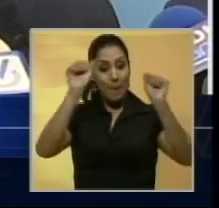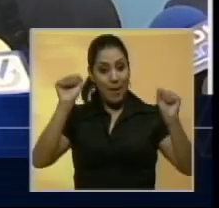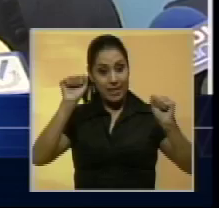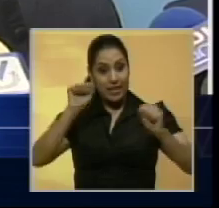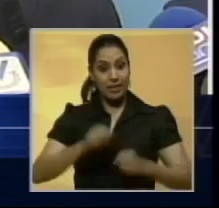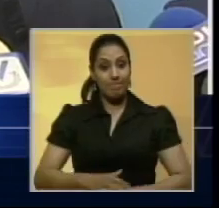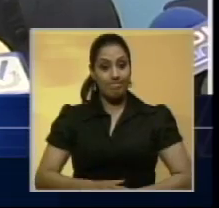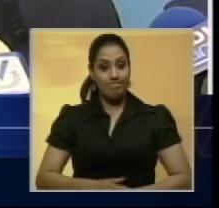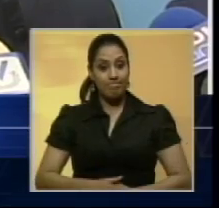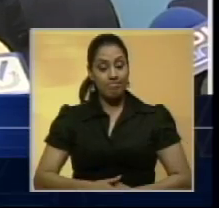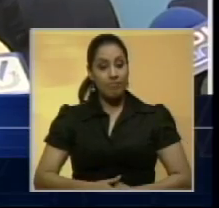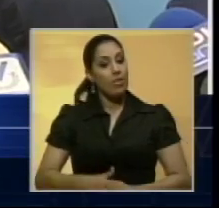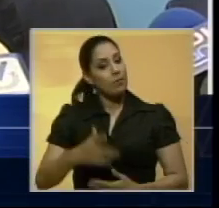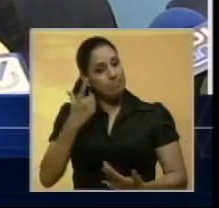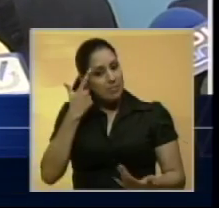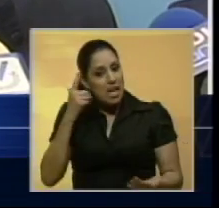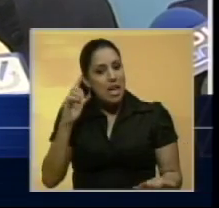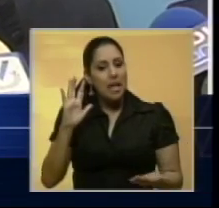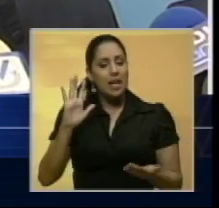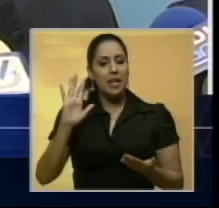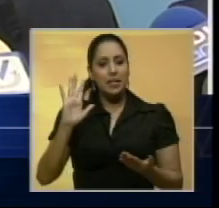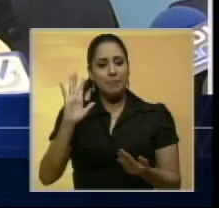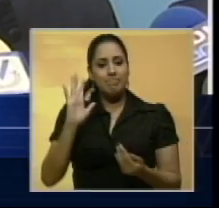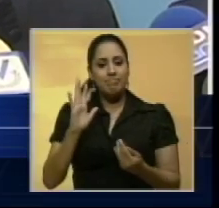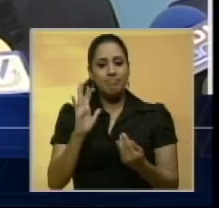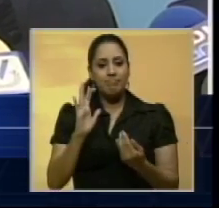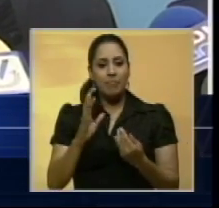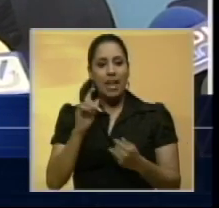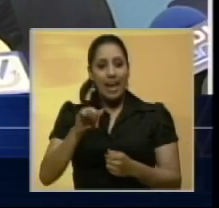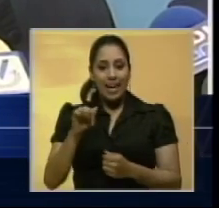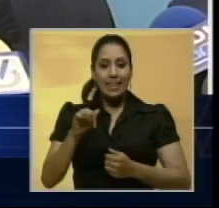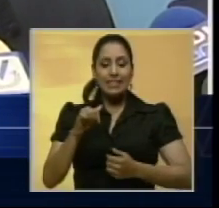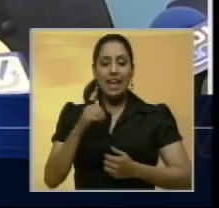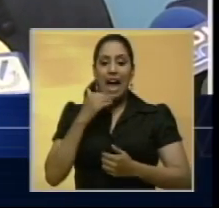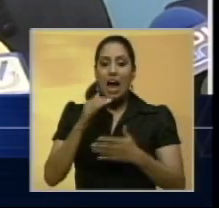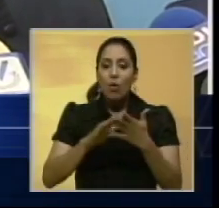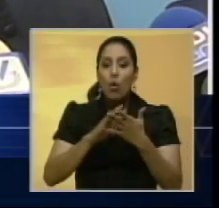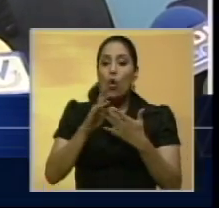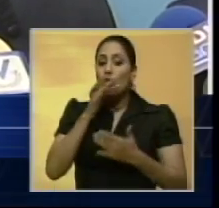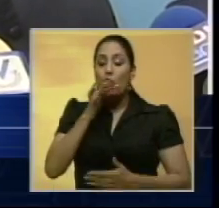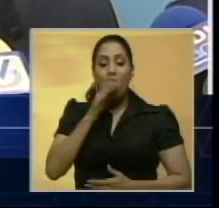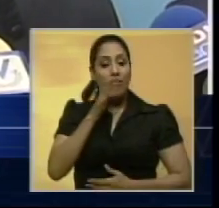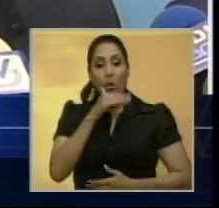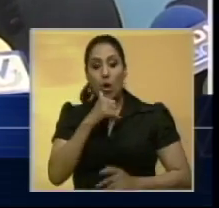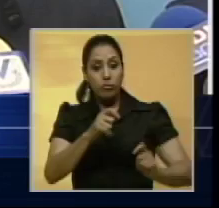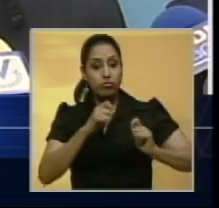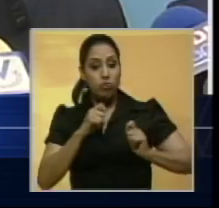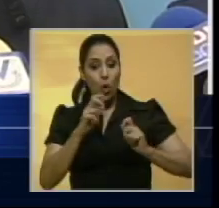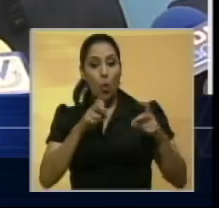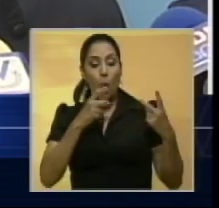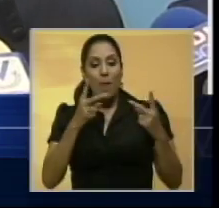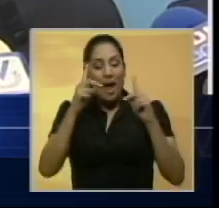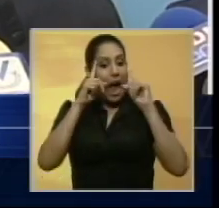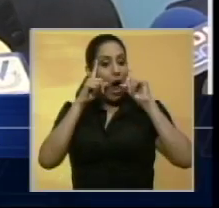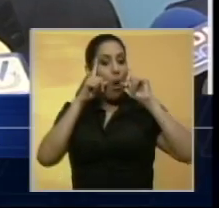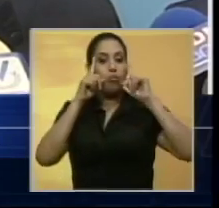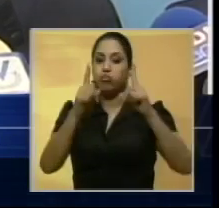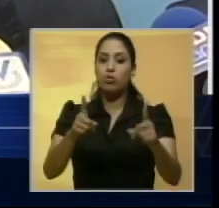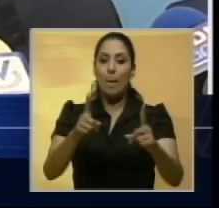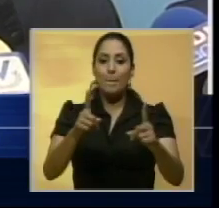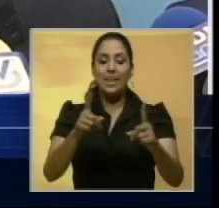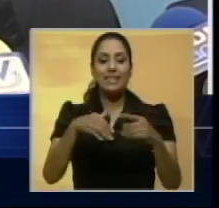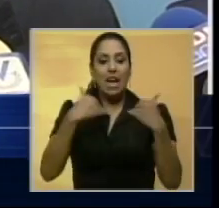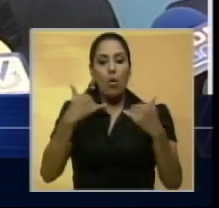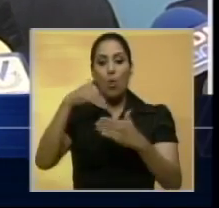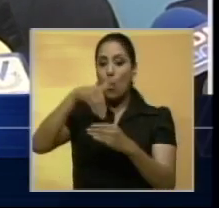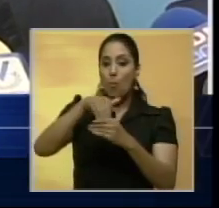hoy. Creemos que esta situación aún no nos coloca en una autopista de cara